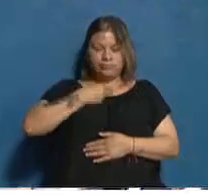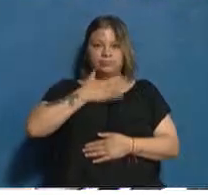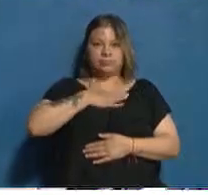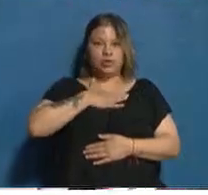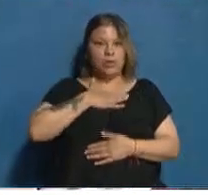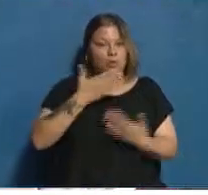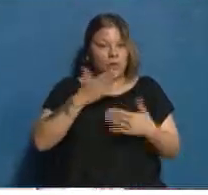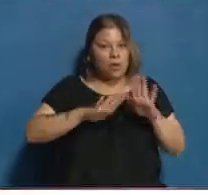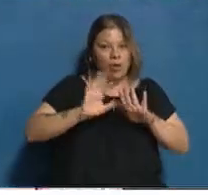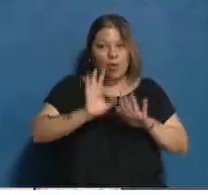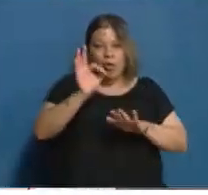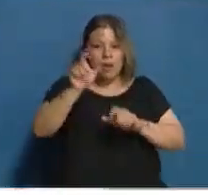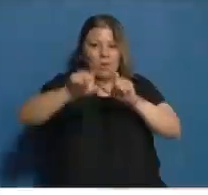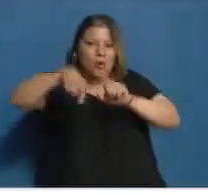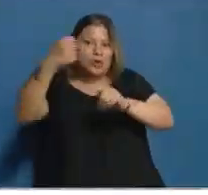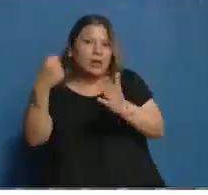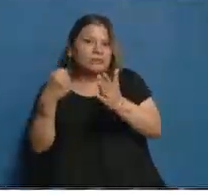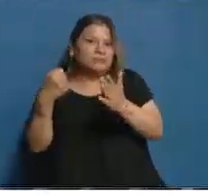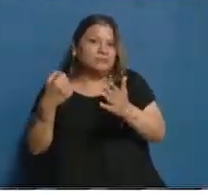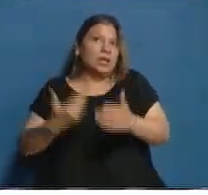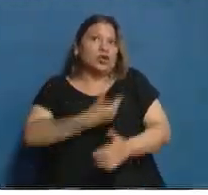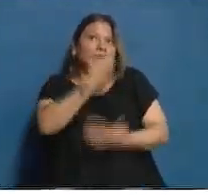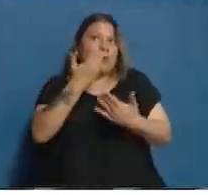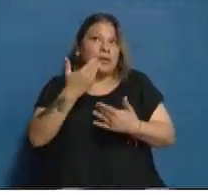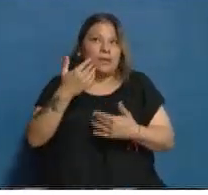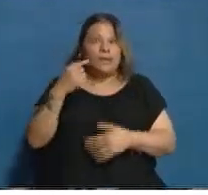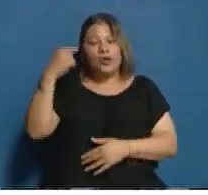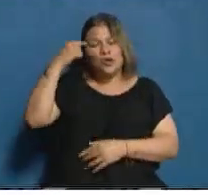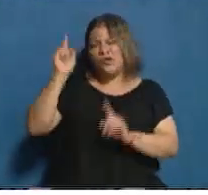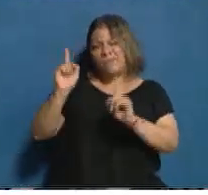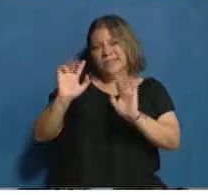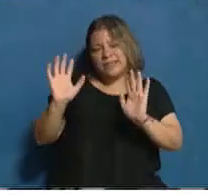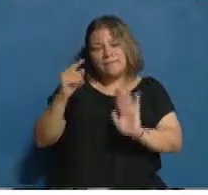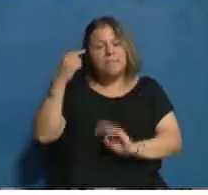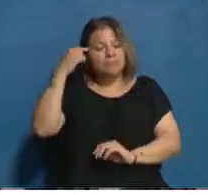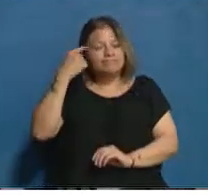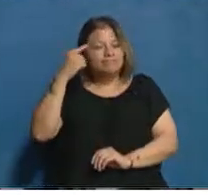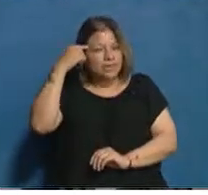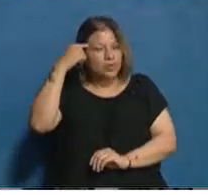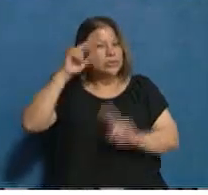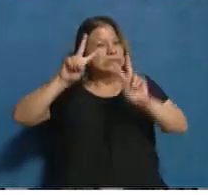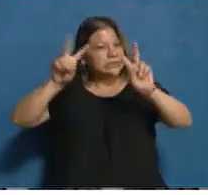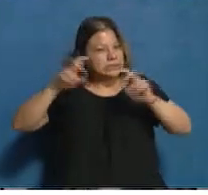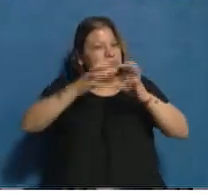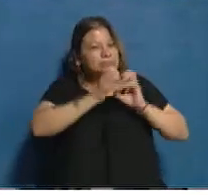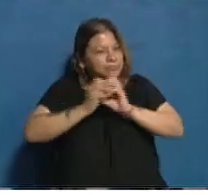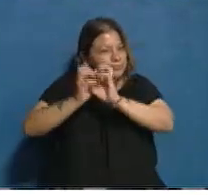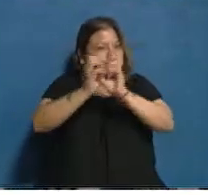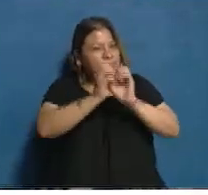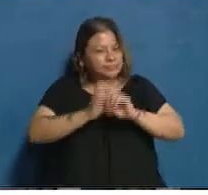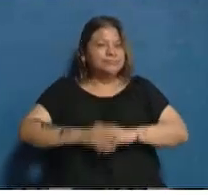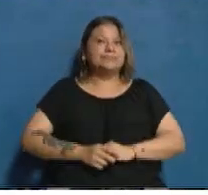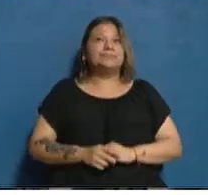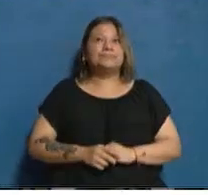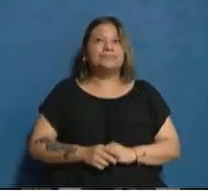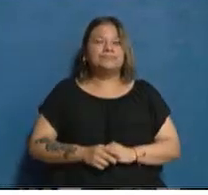no solamente en lo que a uno le puede pasar, sino en perjudicar al otro. No lo he pensado mucho, pero creo que es un tema bastante discutible para todos.